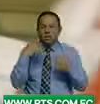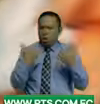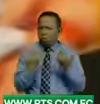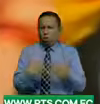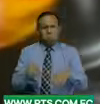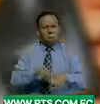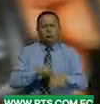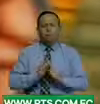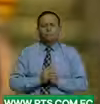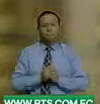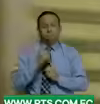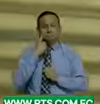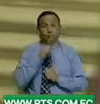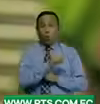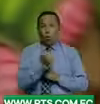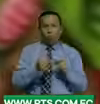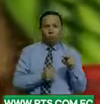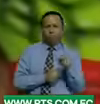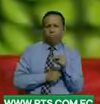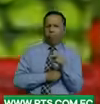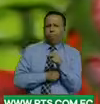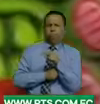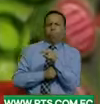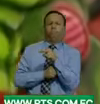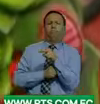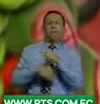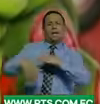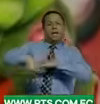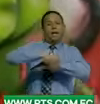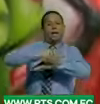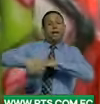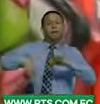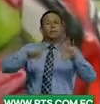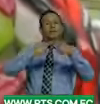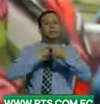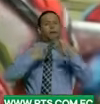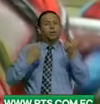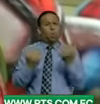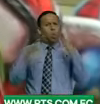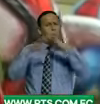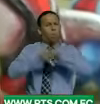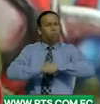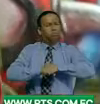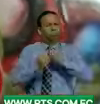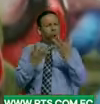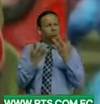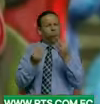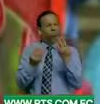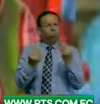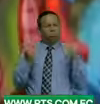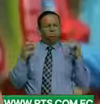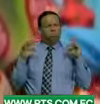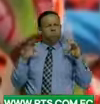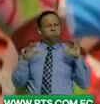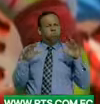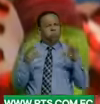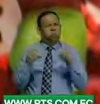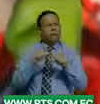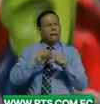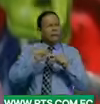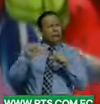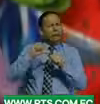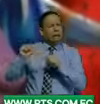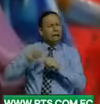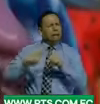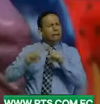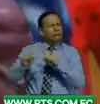del lado de acá cómo la calle 6 de marzo se llena a esa hora de la noche. Son ciudadanos que llegan desde diferentes puntos de